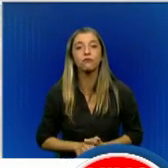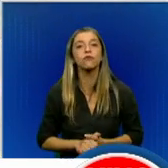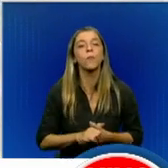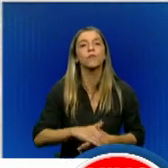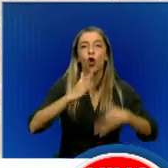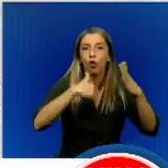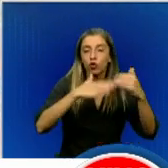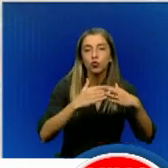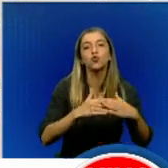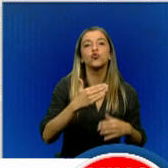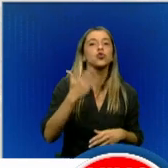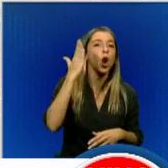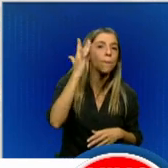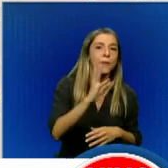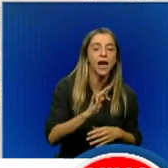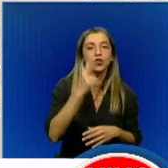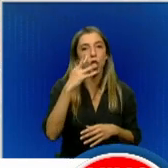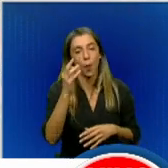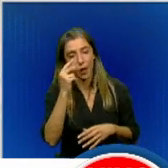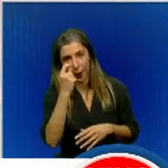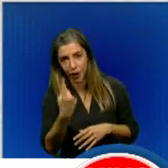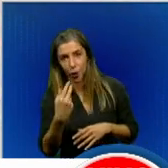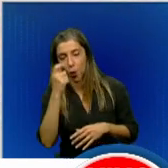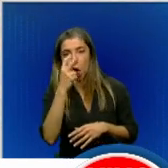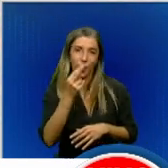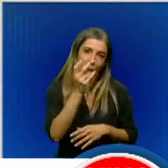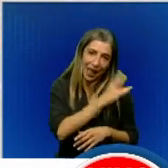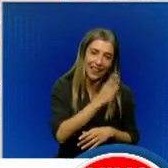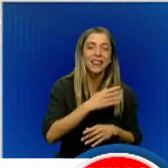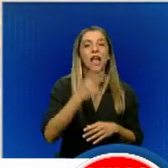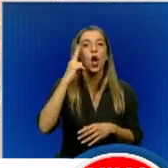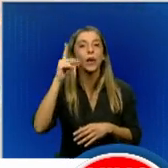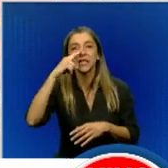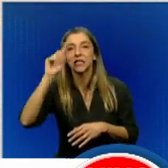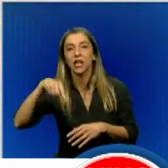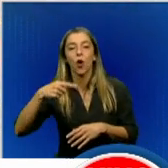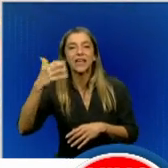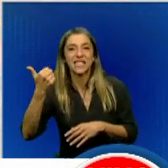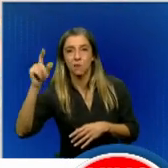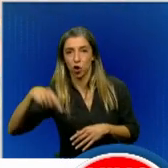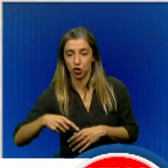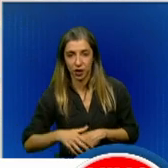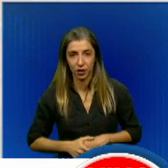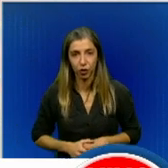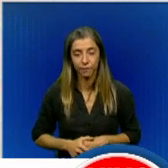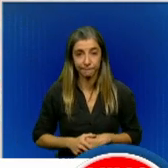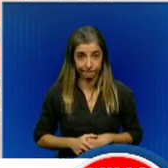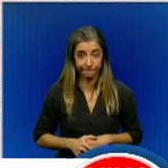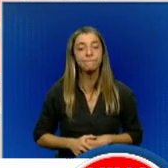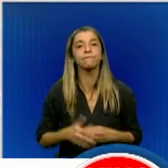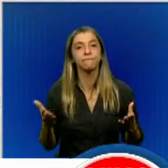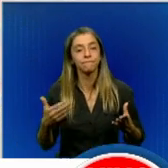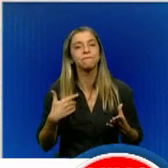marzo 2021 a marzo 2020 97 6% se instan a la